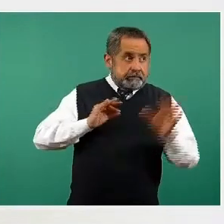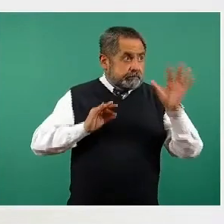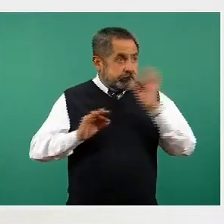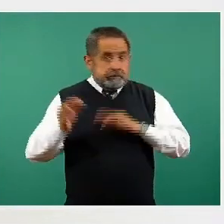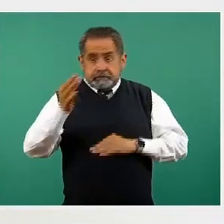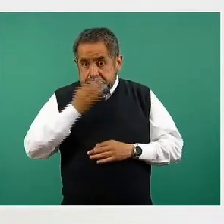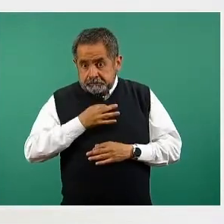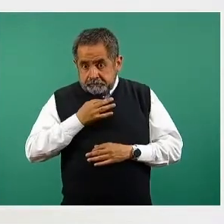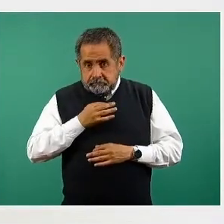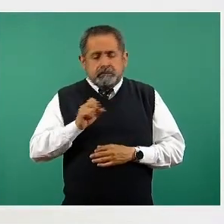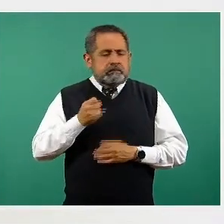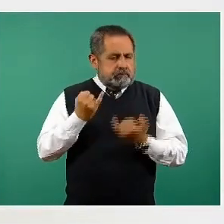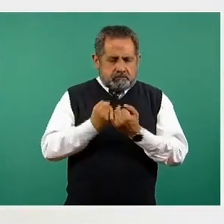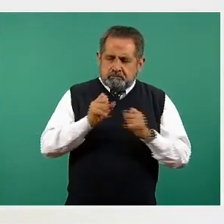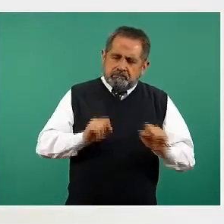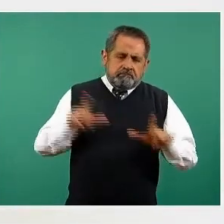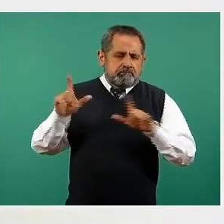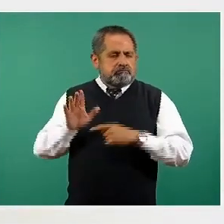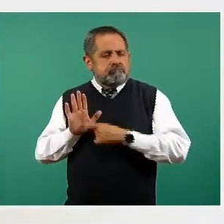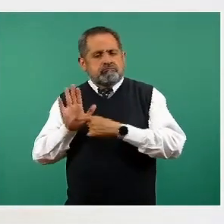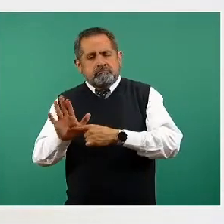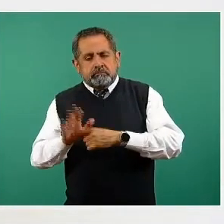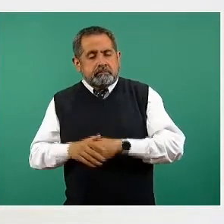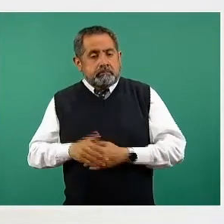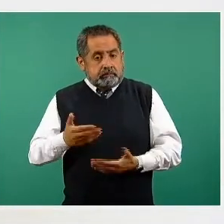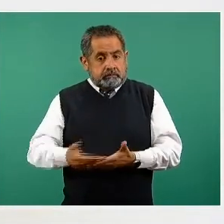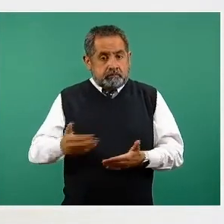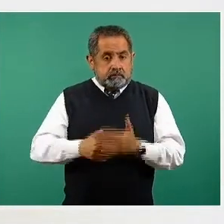esta actualización. Para el día de hoy,